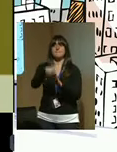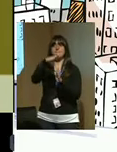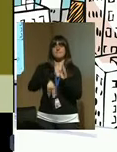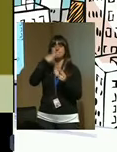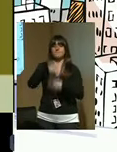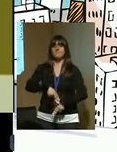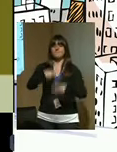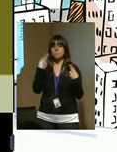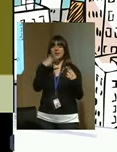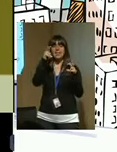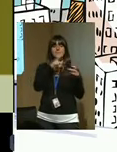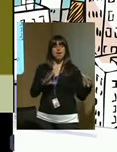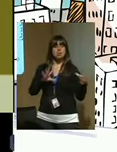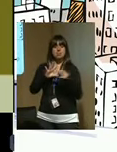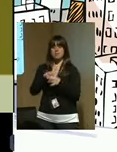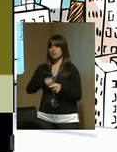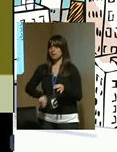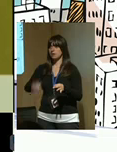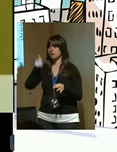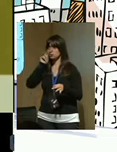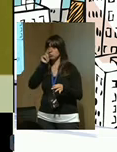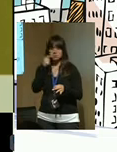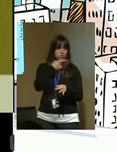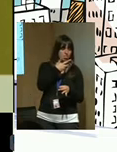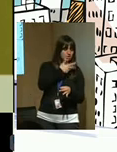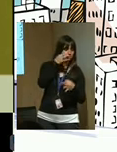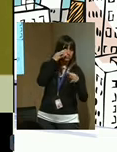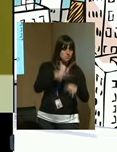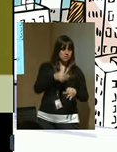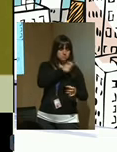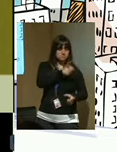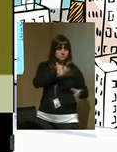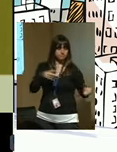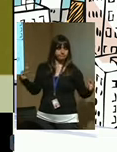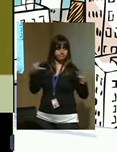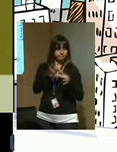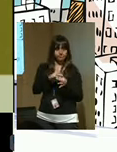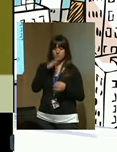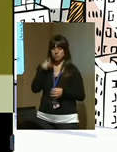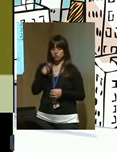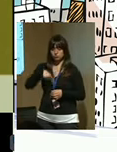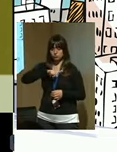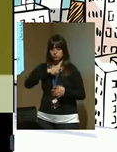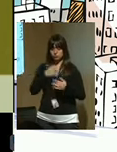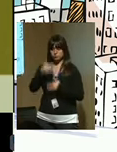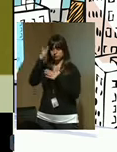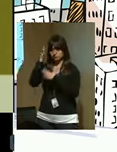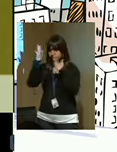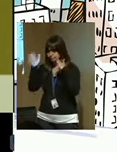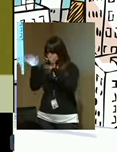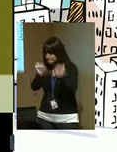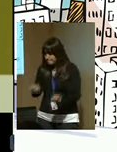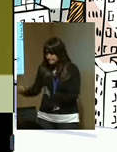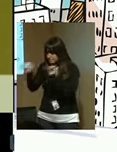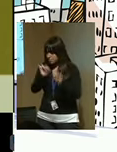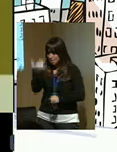vinculen al turismo con los derechos humanos. Por eso nos involucramos con la protección de los niños,